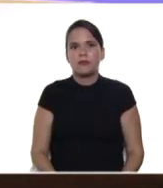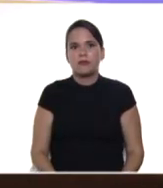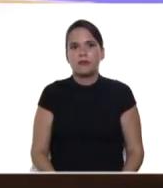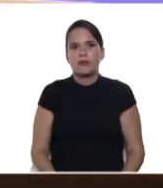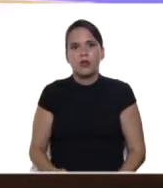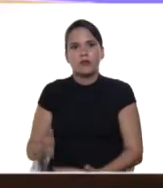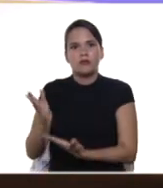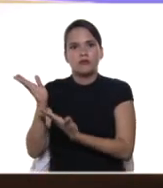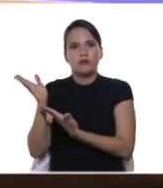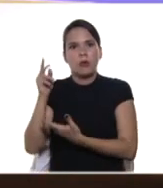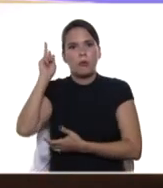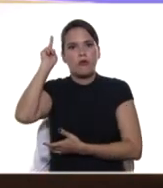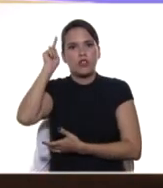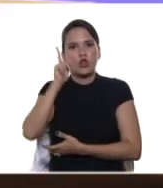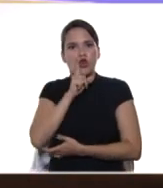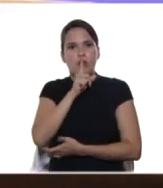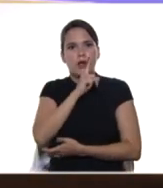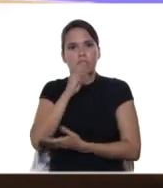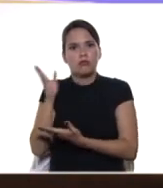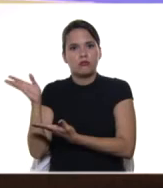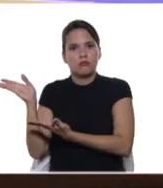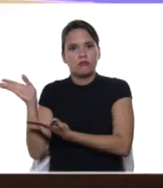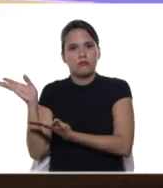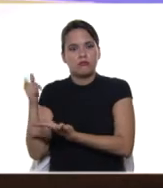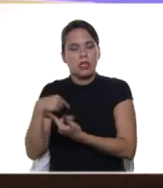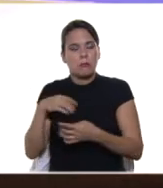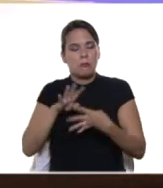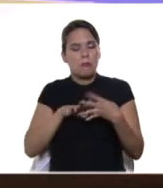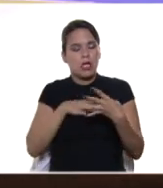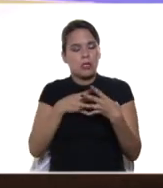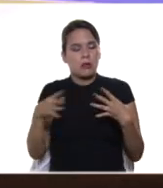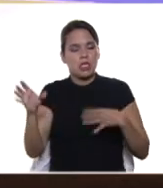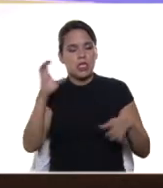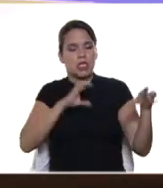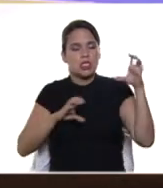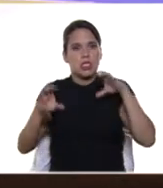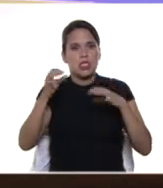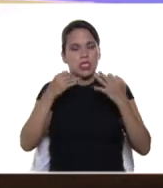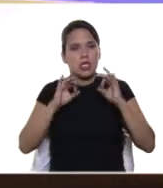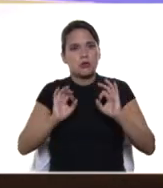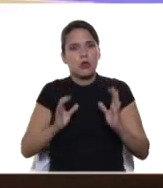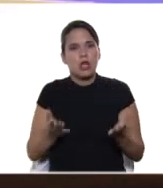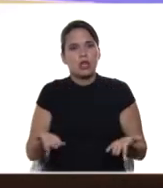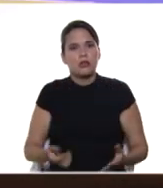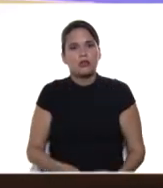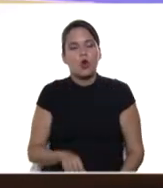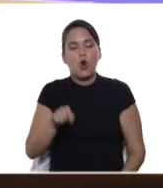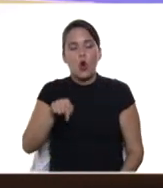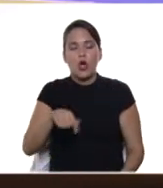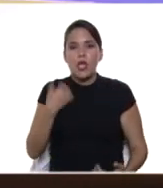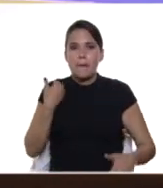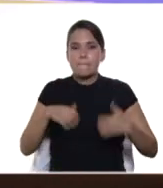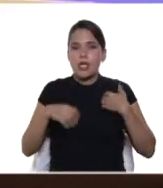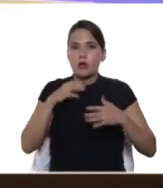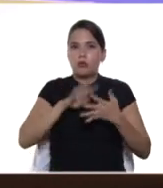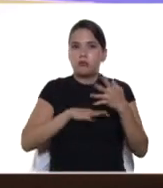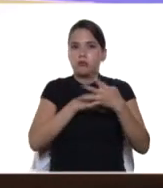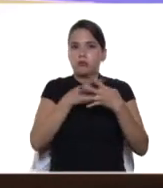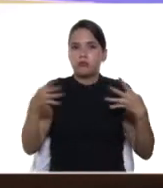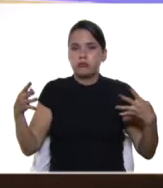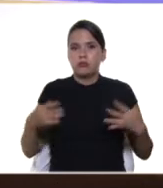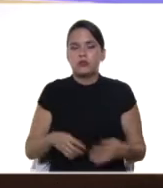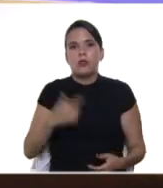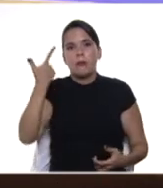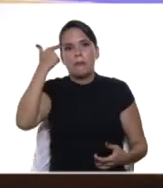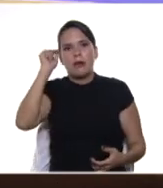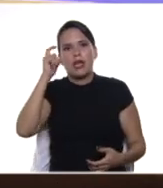Rubín, docente de educación media en las áreas de matemáticas y ciencias naturales. Hoy es miércoles de matemática. Para